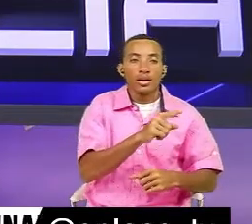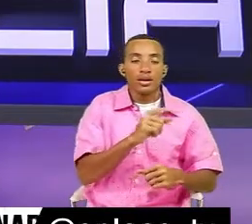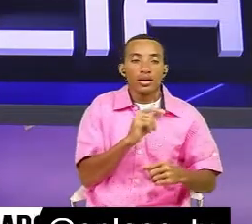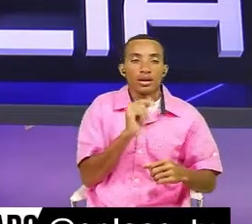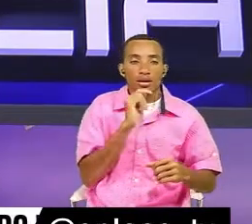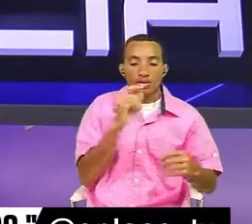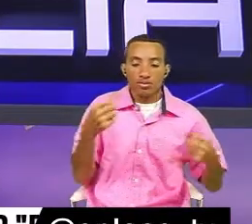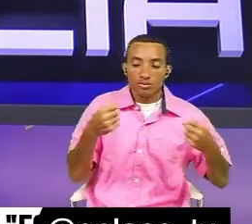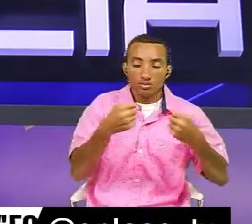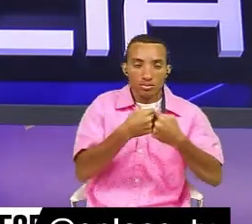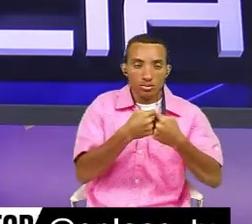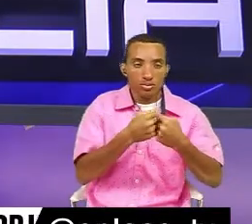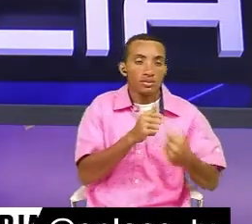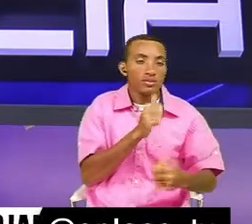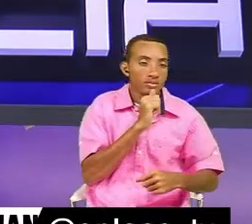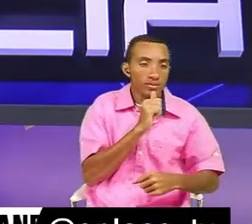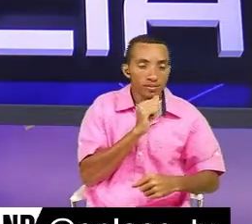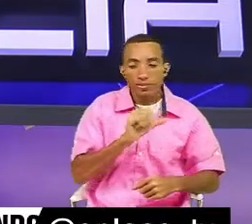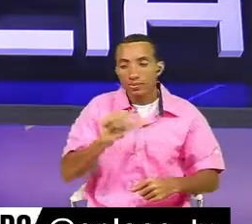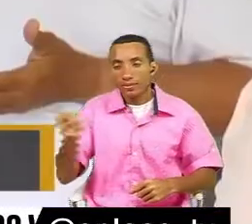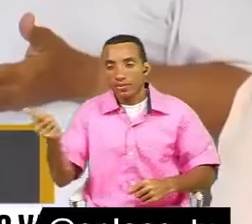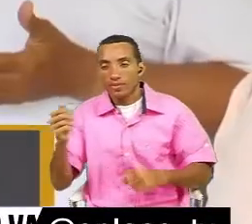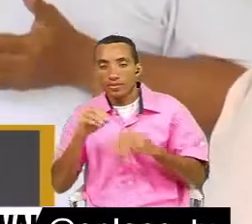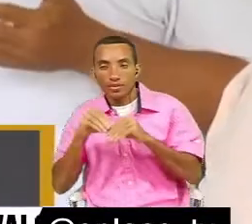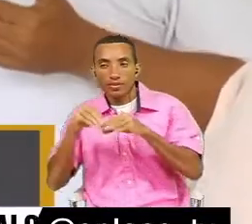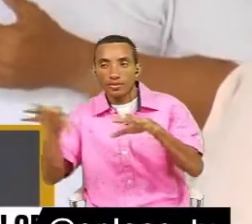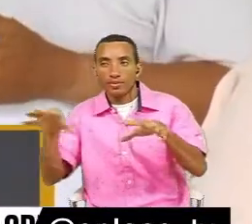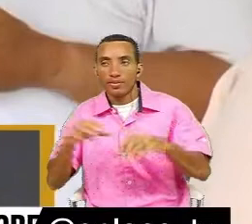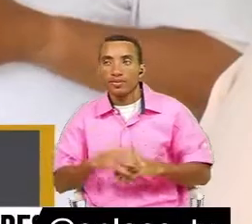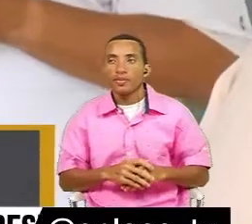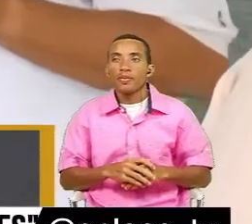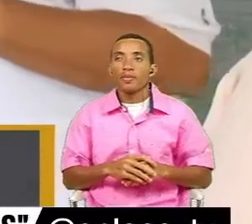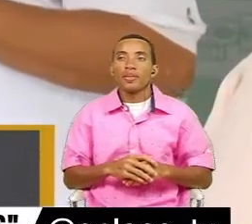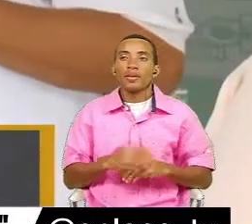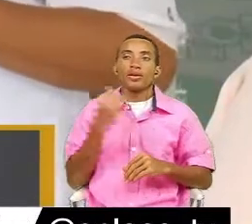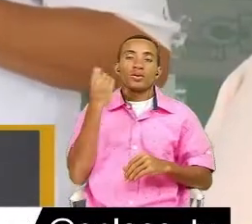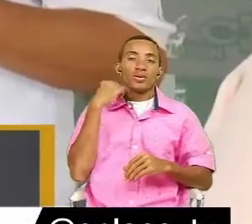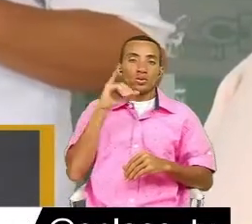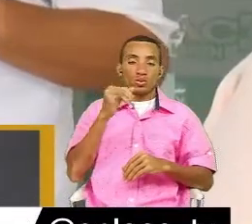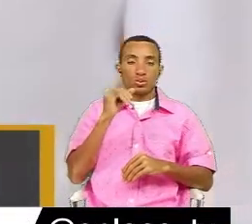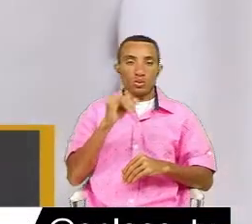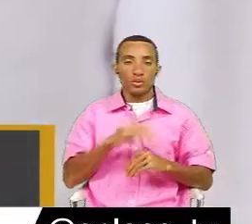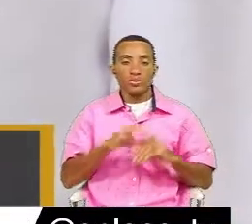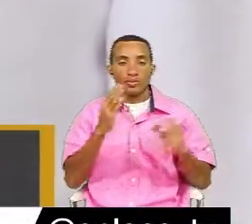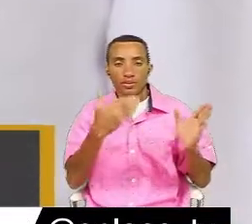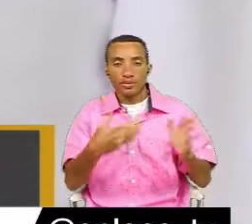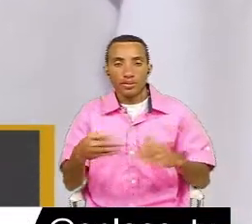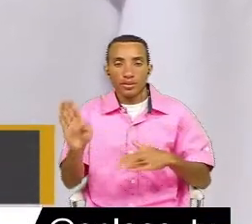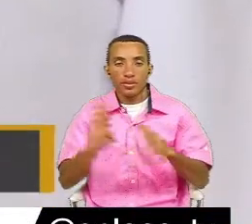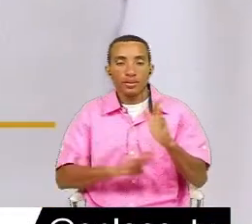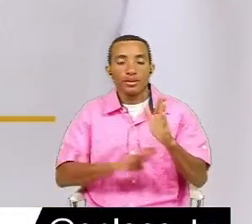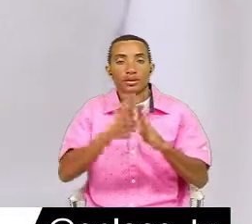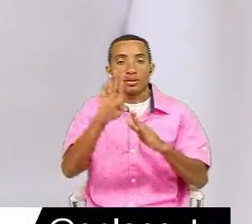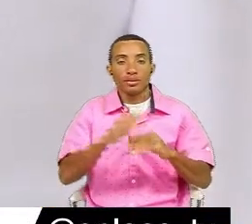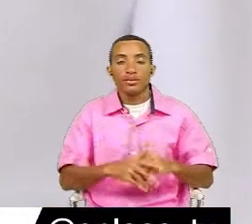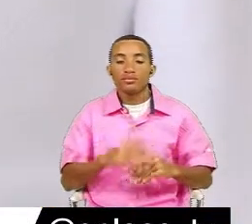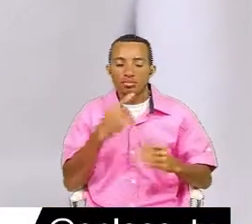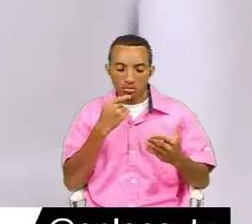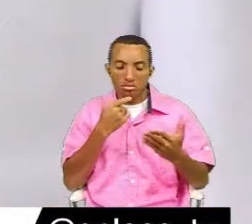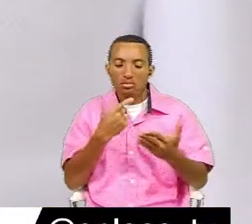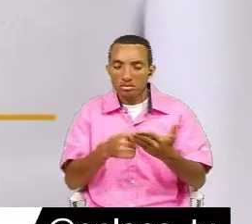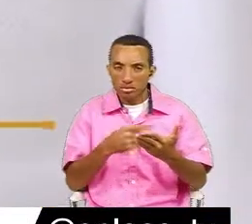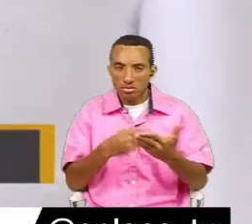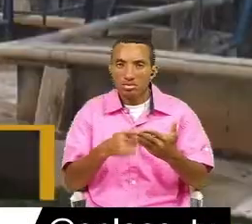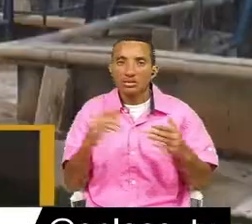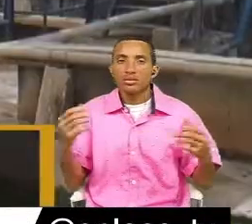empresa Aguas de Barranca Bermeja. Sintraenal aseguró este jueves a la prensa local que el plan de desarrollo del municipio contempla la privatización